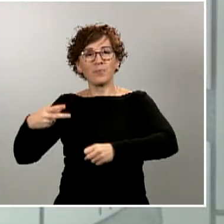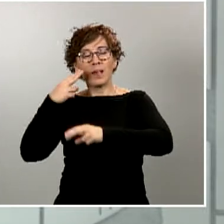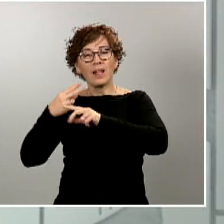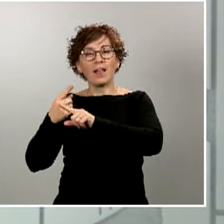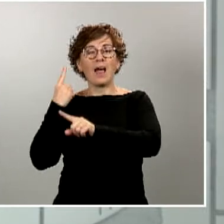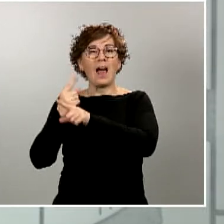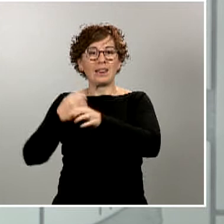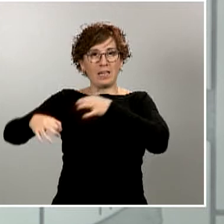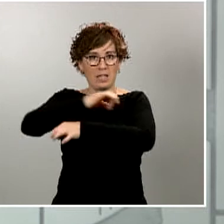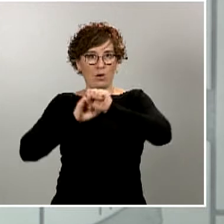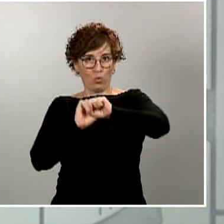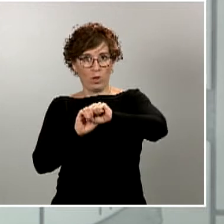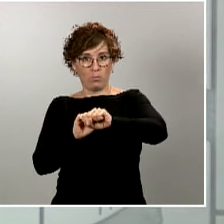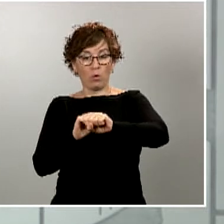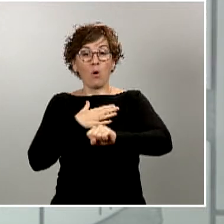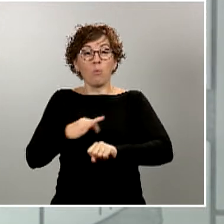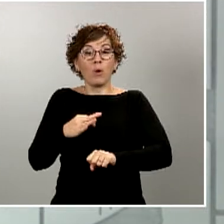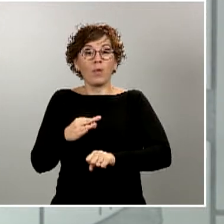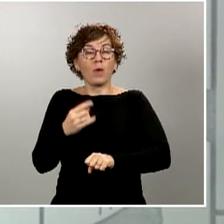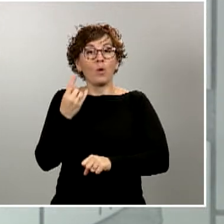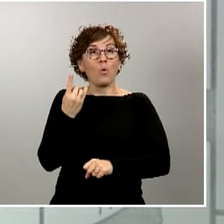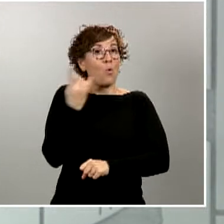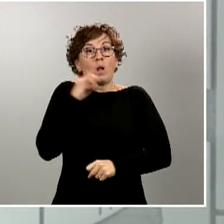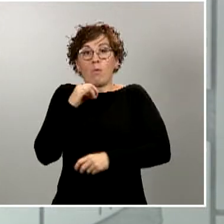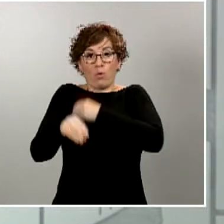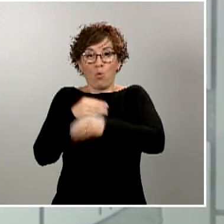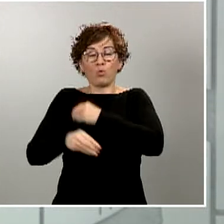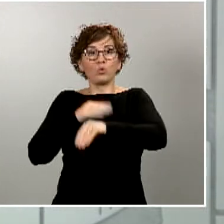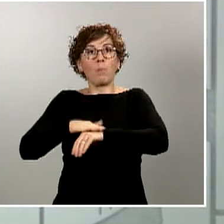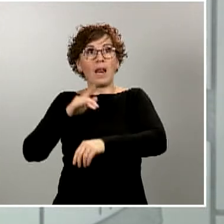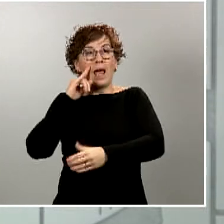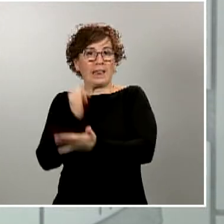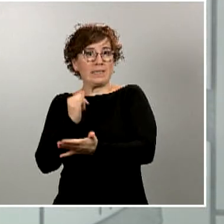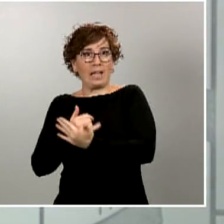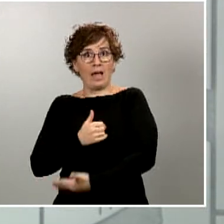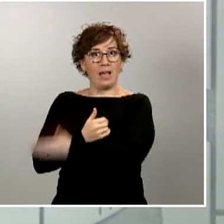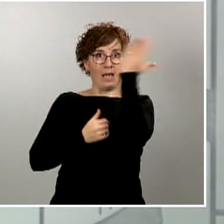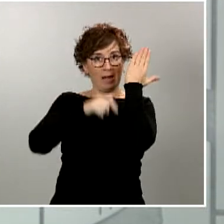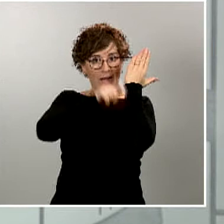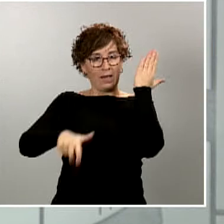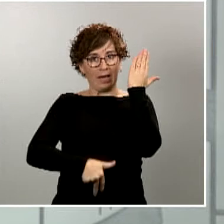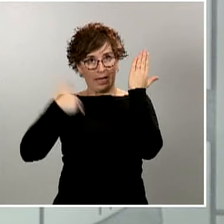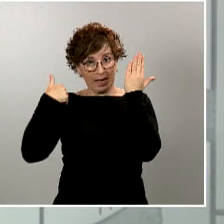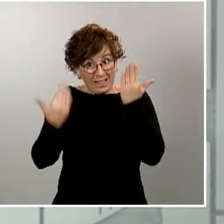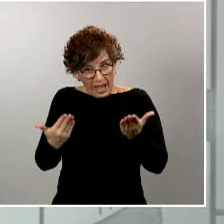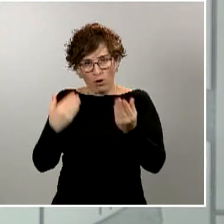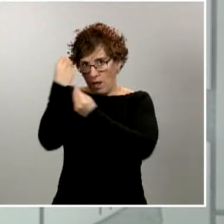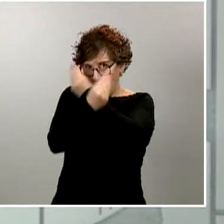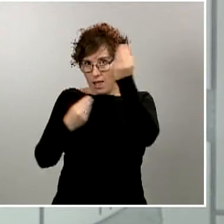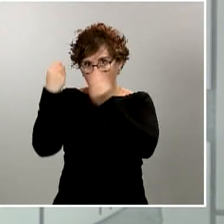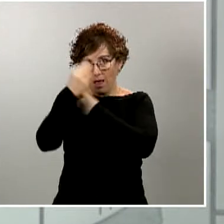un segundo uso para testar la inmunidad de la población que estamos estudiando y que no descartamos, pero de momento van a ser